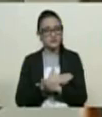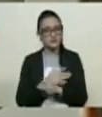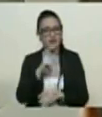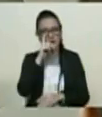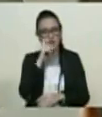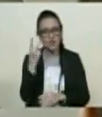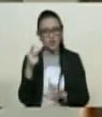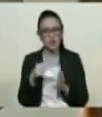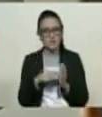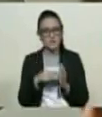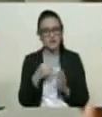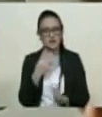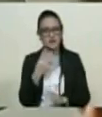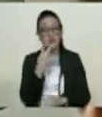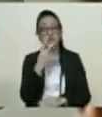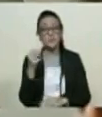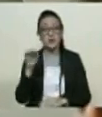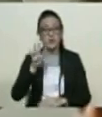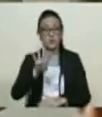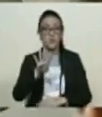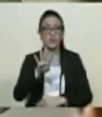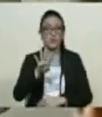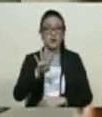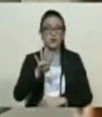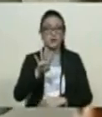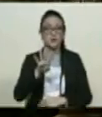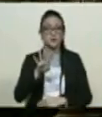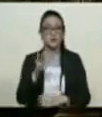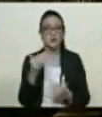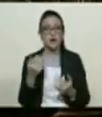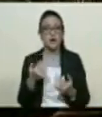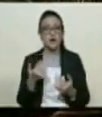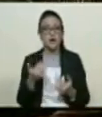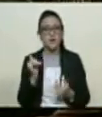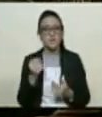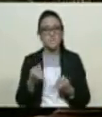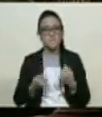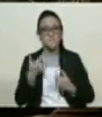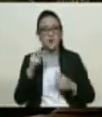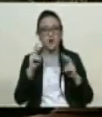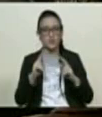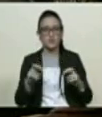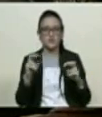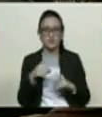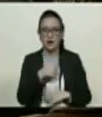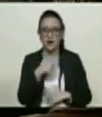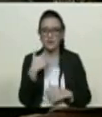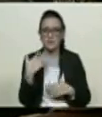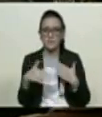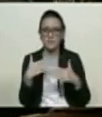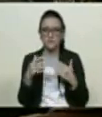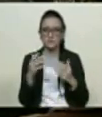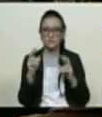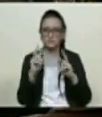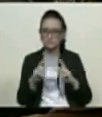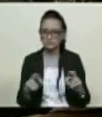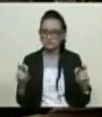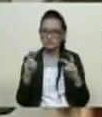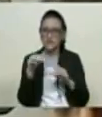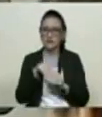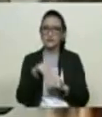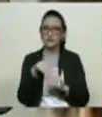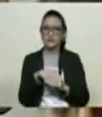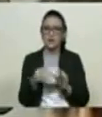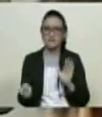año 2004, unas pocas auditorías, y para cada proceso electoral hemos ido incorporando